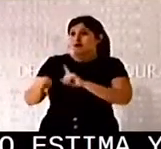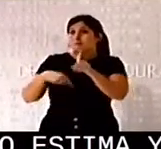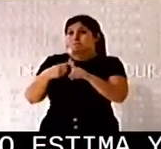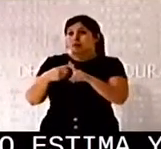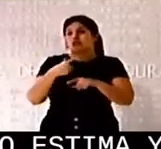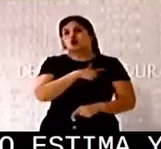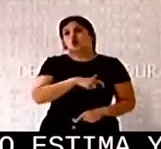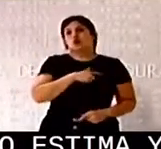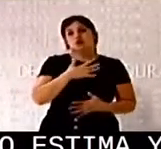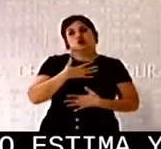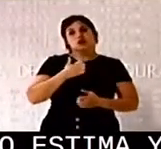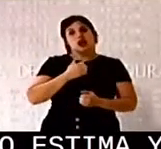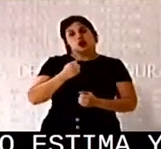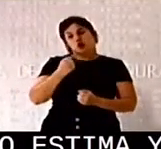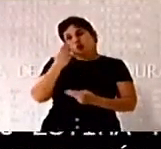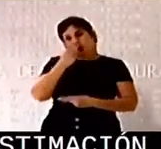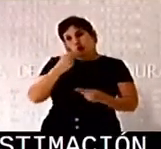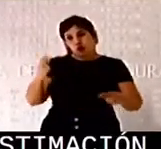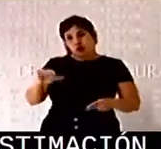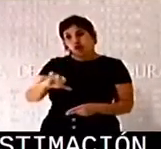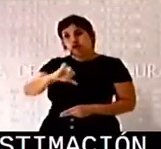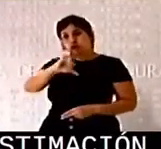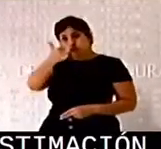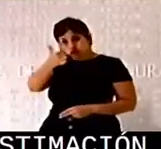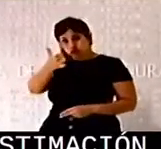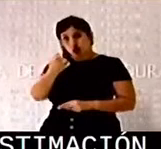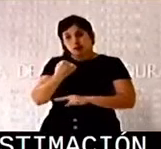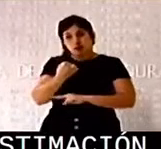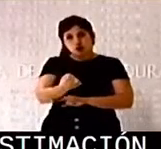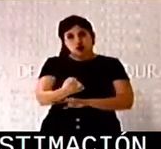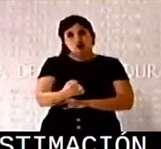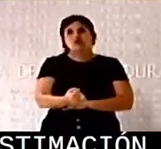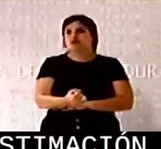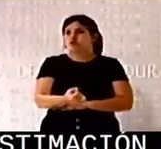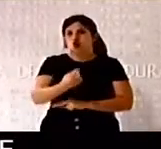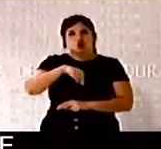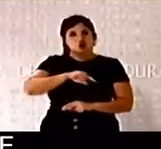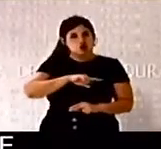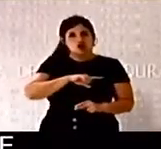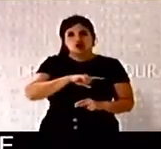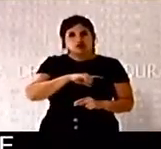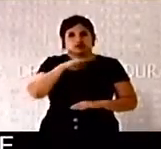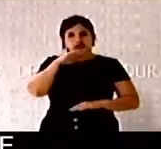estimación, nosotros, si se incluye en la estrategia de vacunación, los vamos a vacunar.